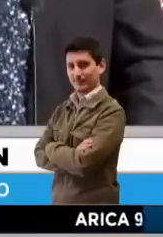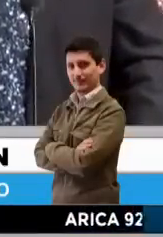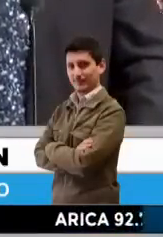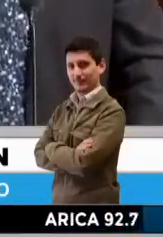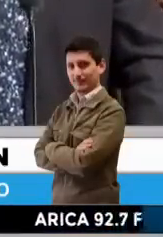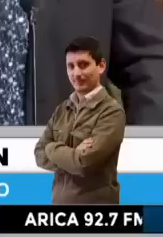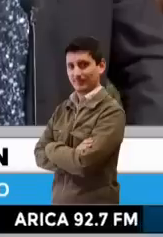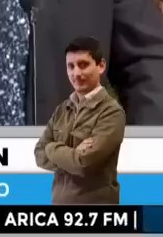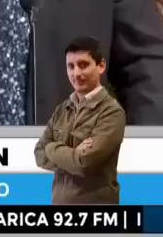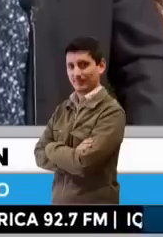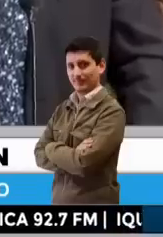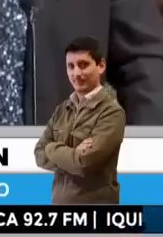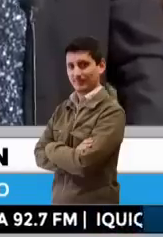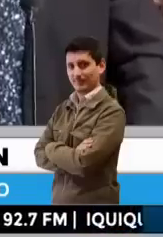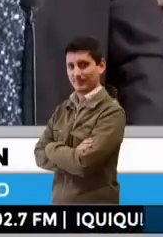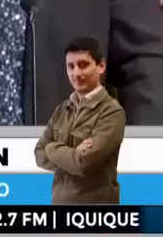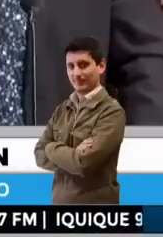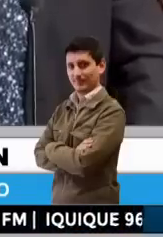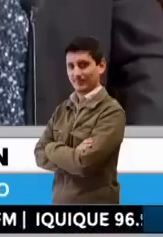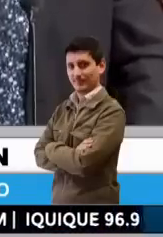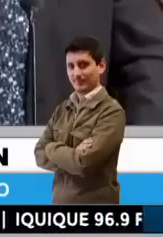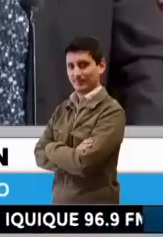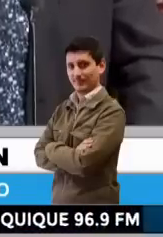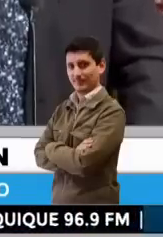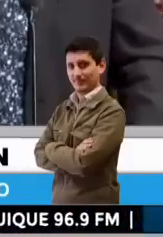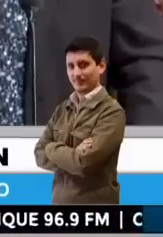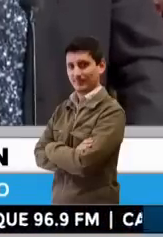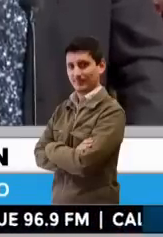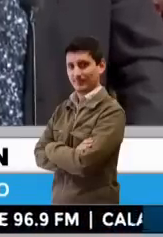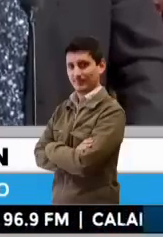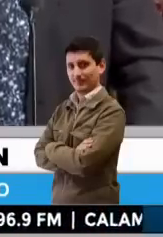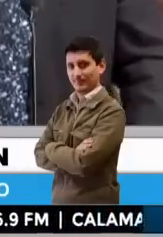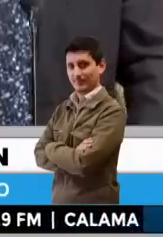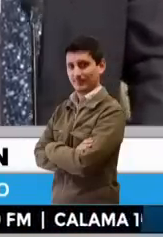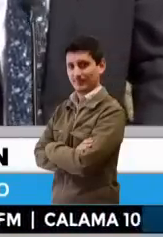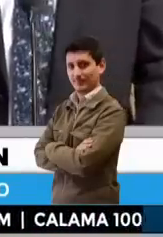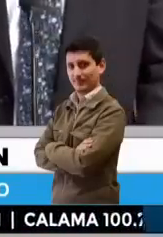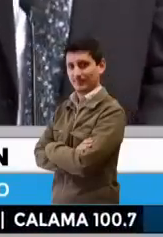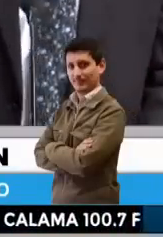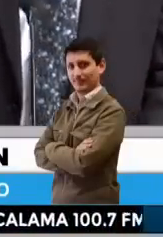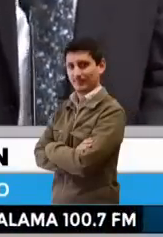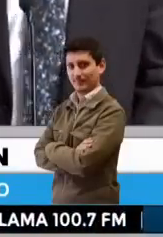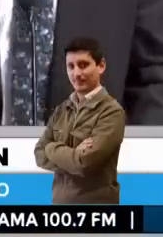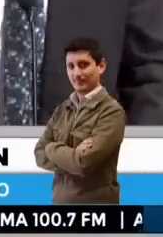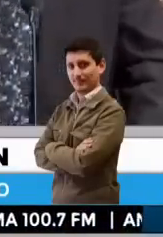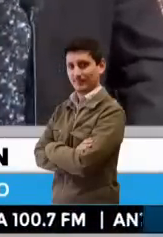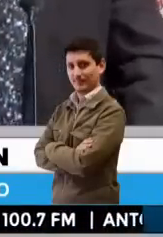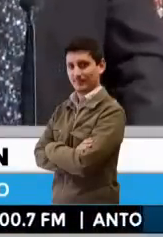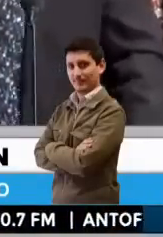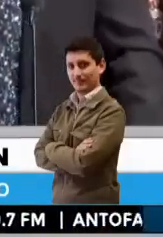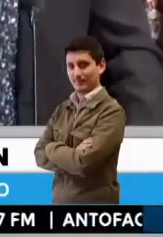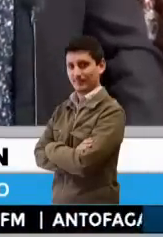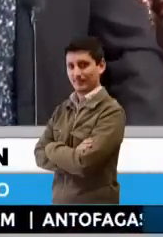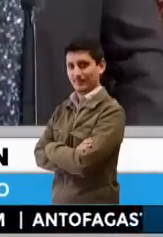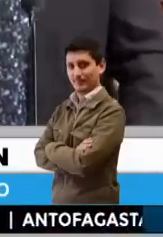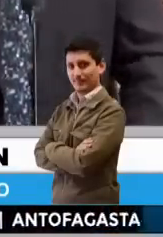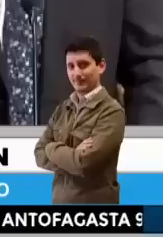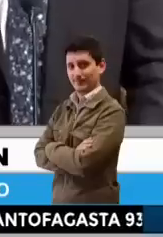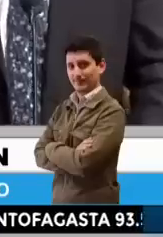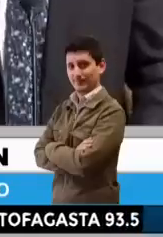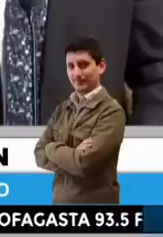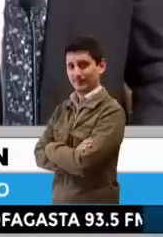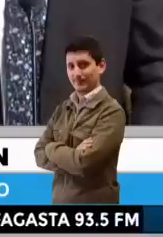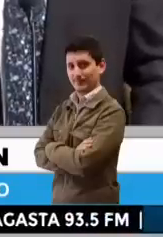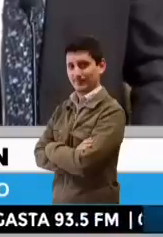eso con la reforma tributaria? Esa es la política más antigua del mundo. Yo no sé, las personas que llegaron a este gobierno que decían política nueva, esa es